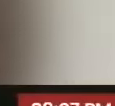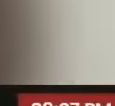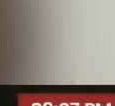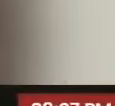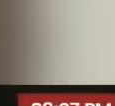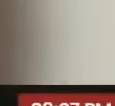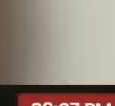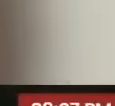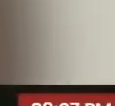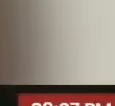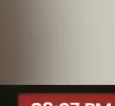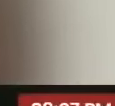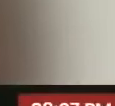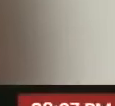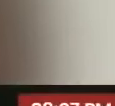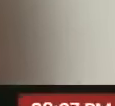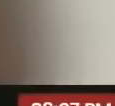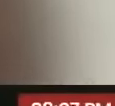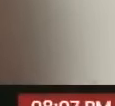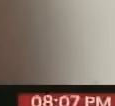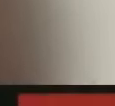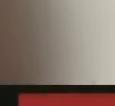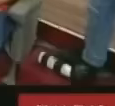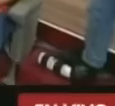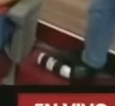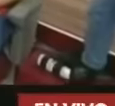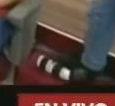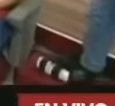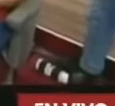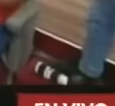cuenta. Nicolás Maduro es mi candidato.